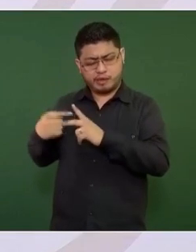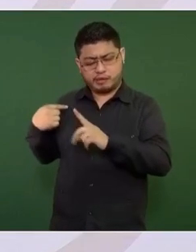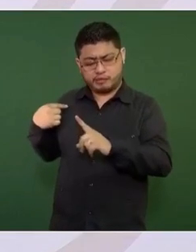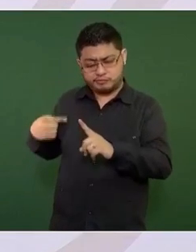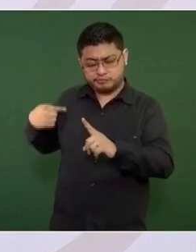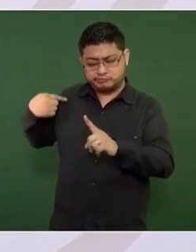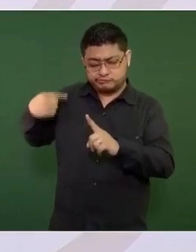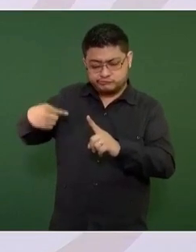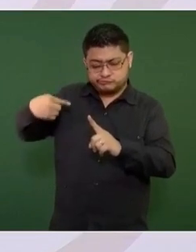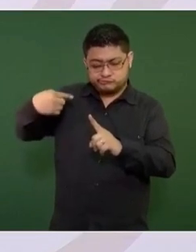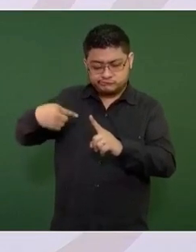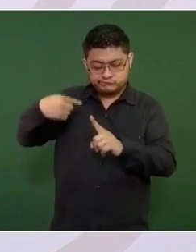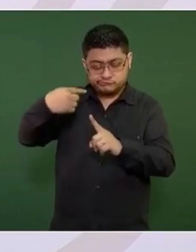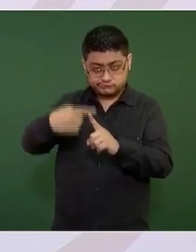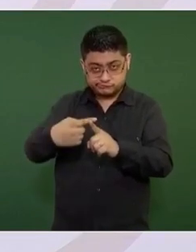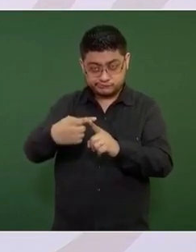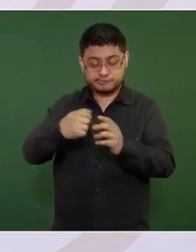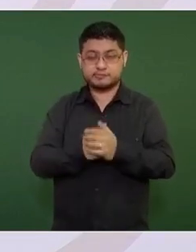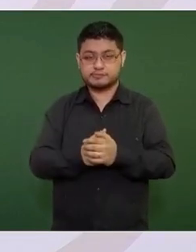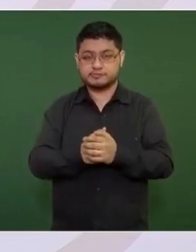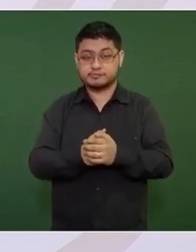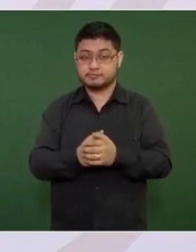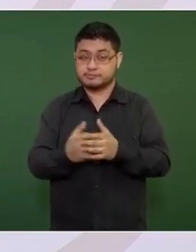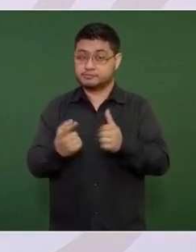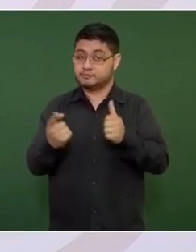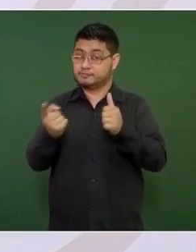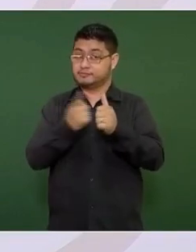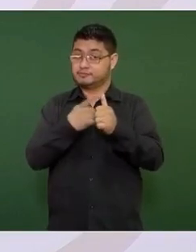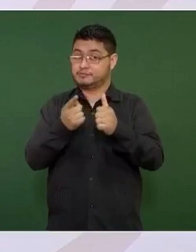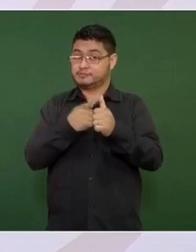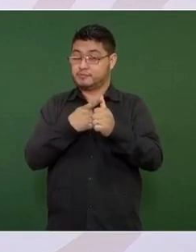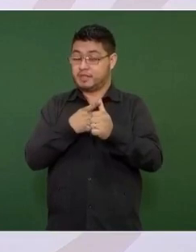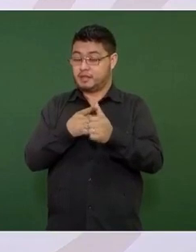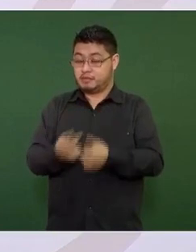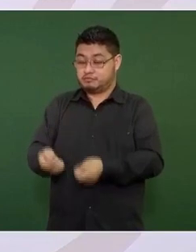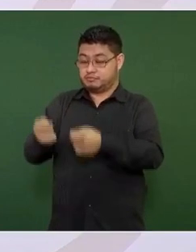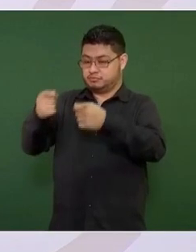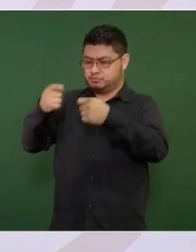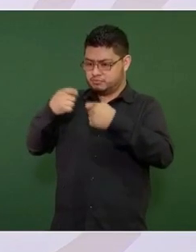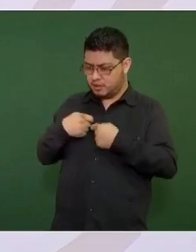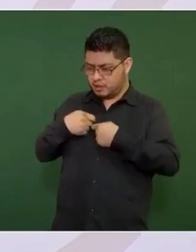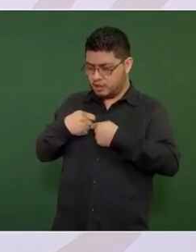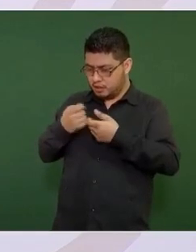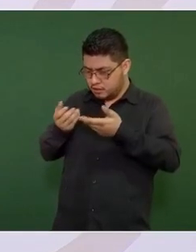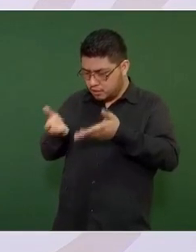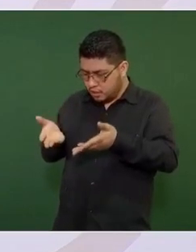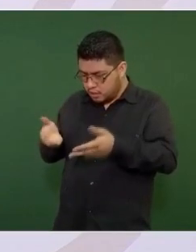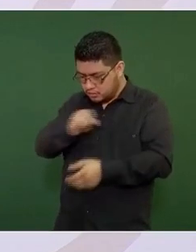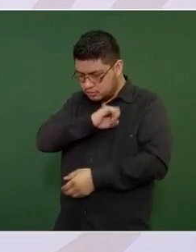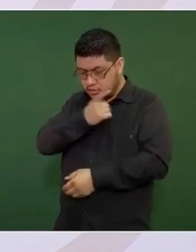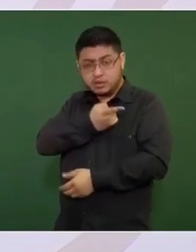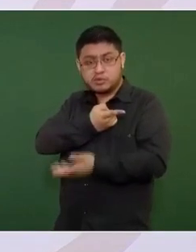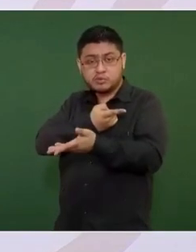primero porque nos dejaron en el suelo todo el sistema de salud